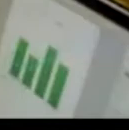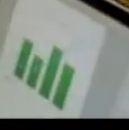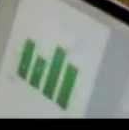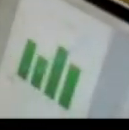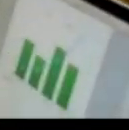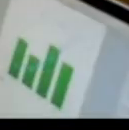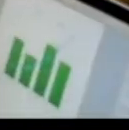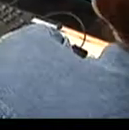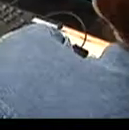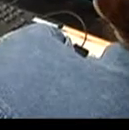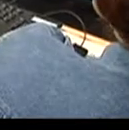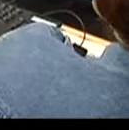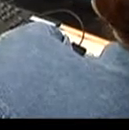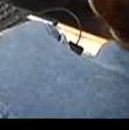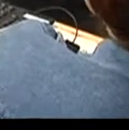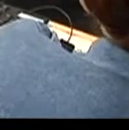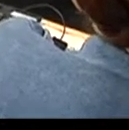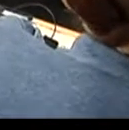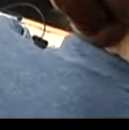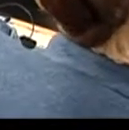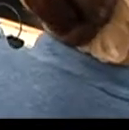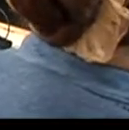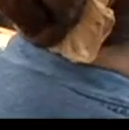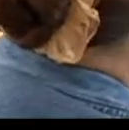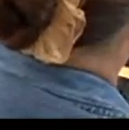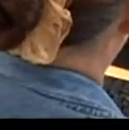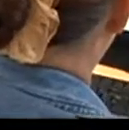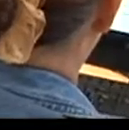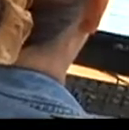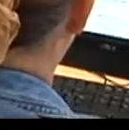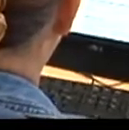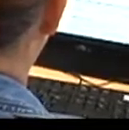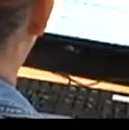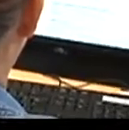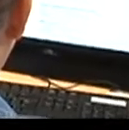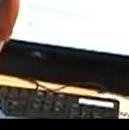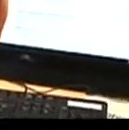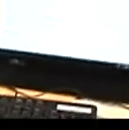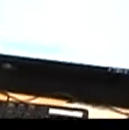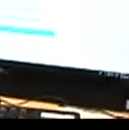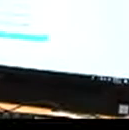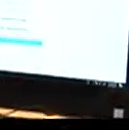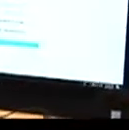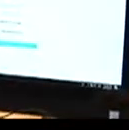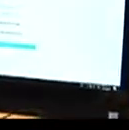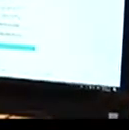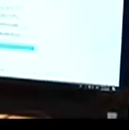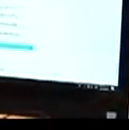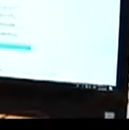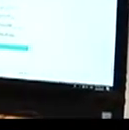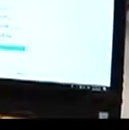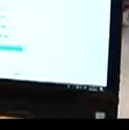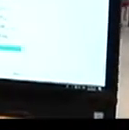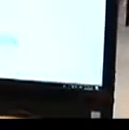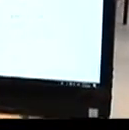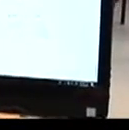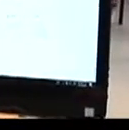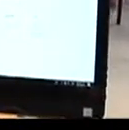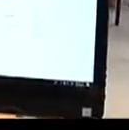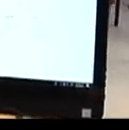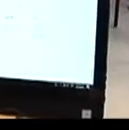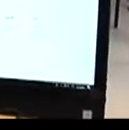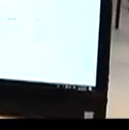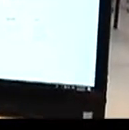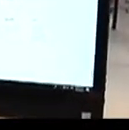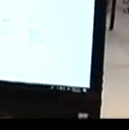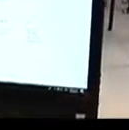nuevas tecnologías son parte fundamental del desarrollo del docente y que es necesario aprovechar estas ventajas en el proceso